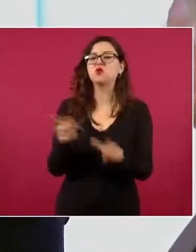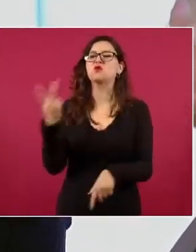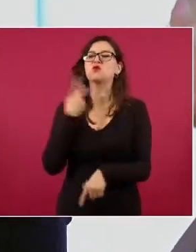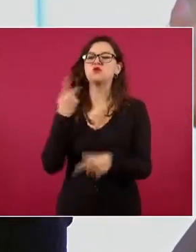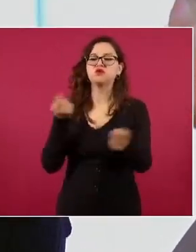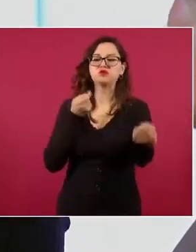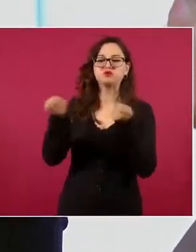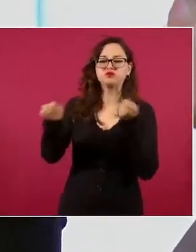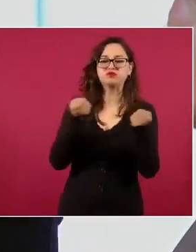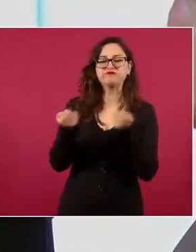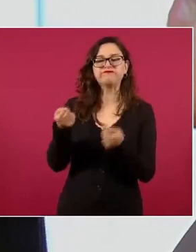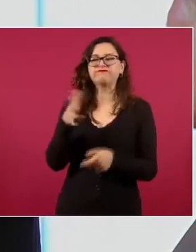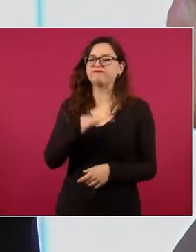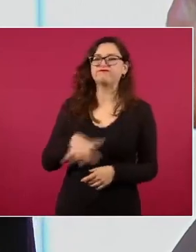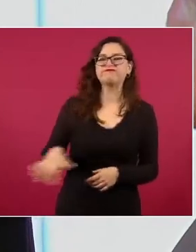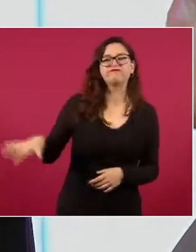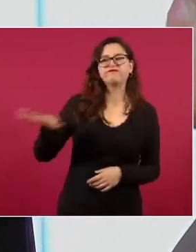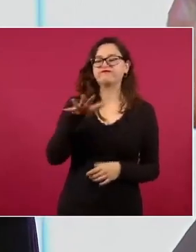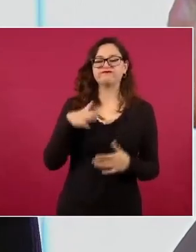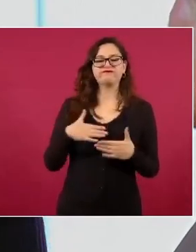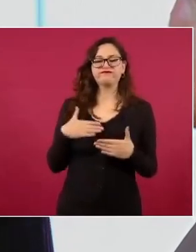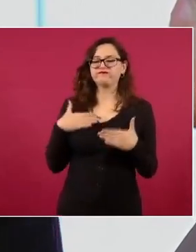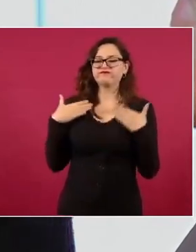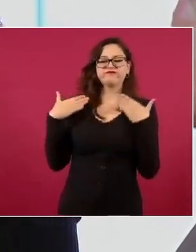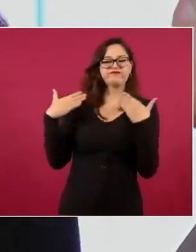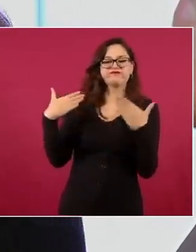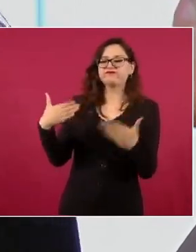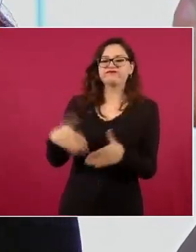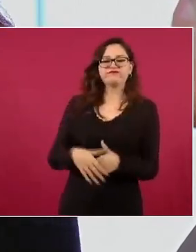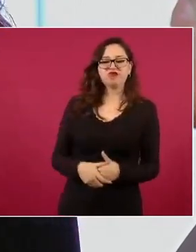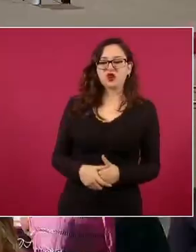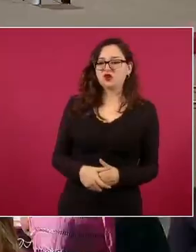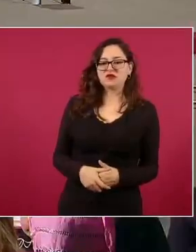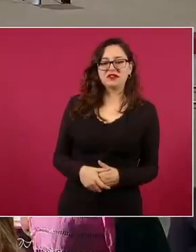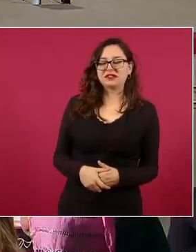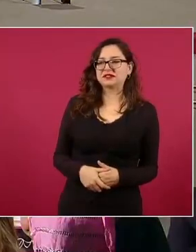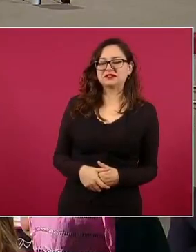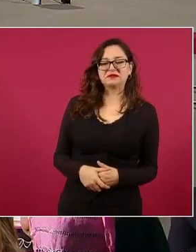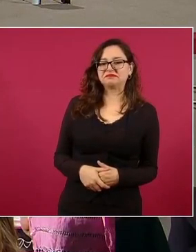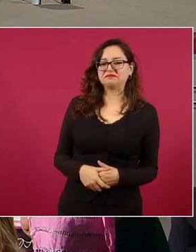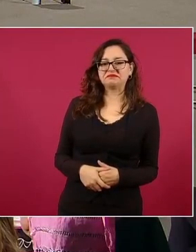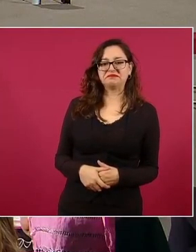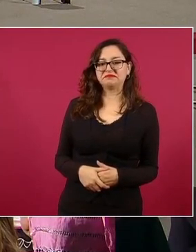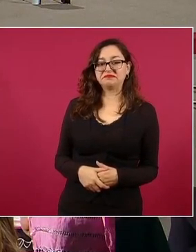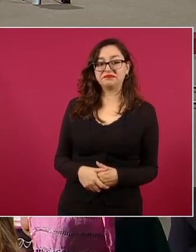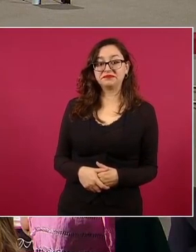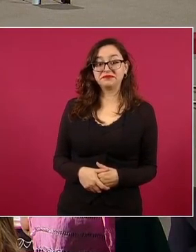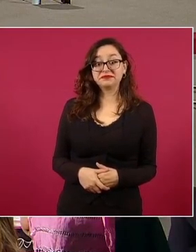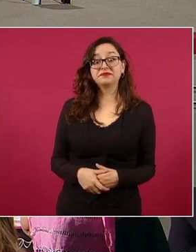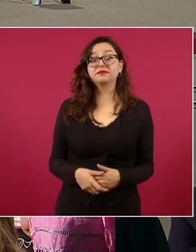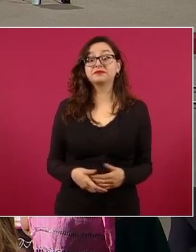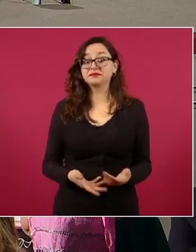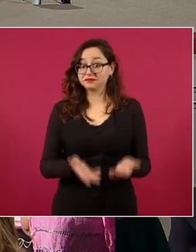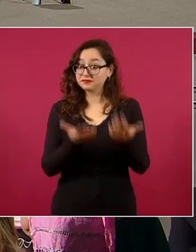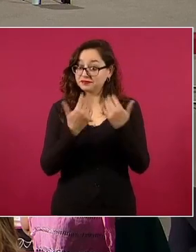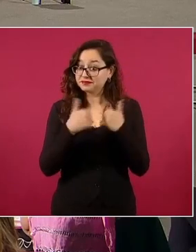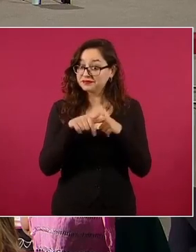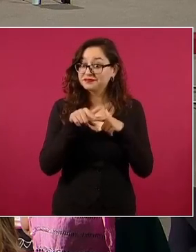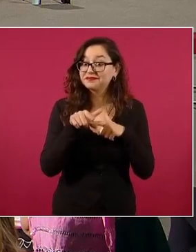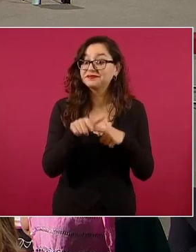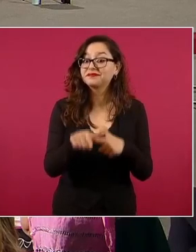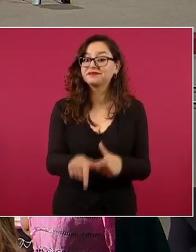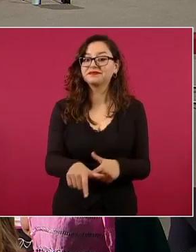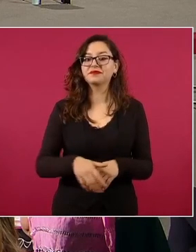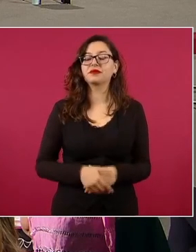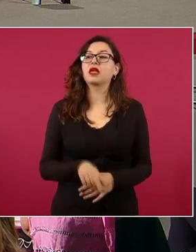acentuar la desconfianza que fue creado para combatir. No es todo, sigue, con un